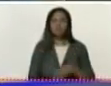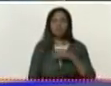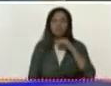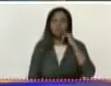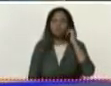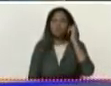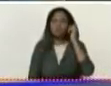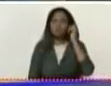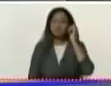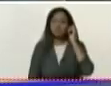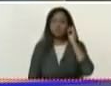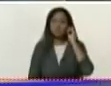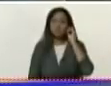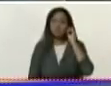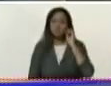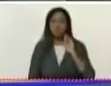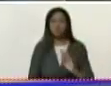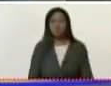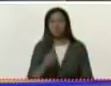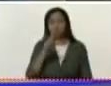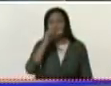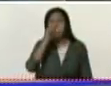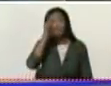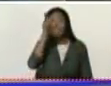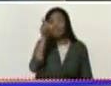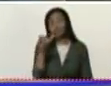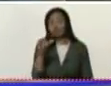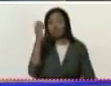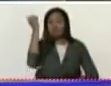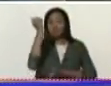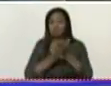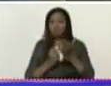Hay un soldado asesinado,